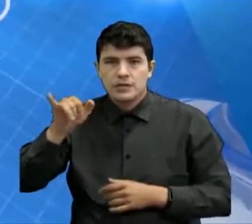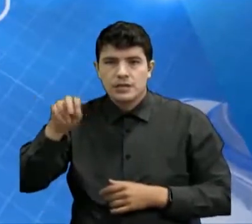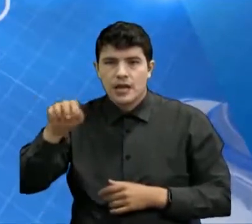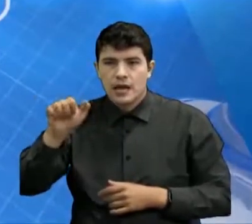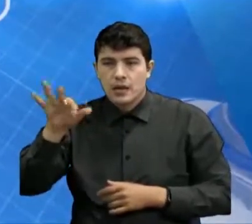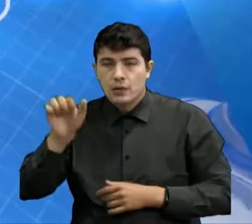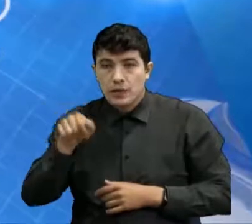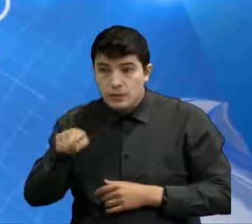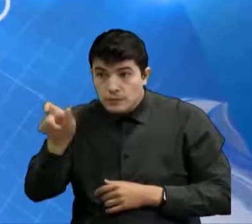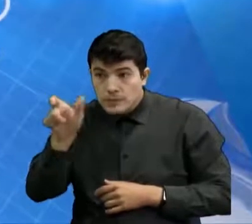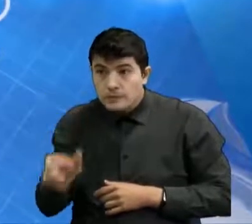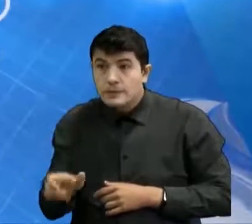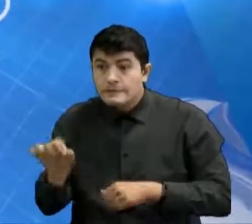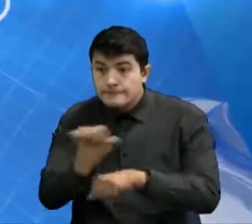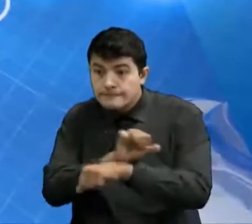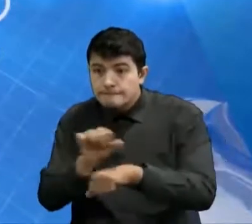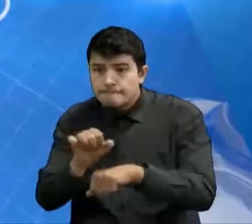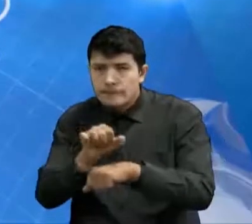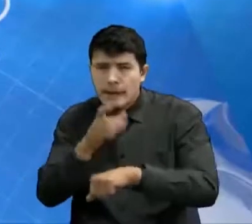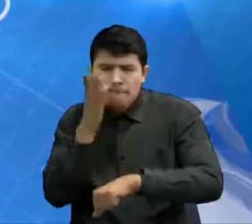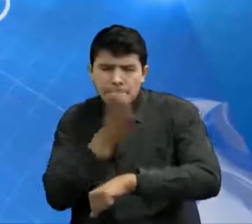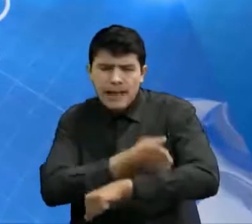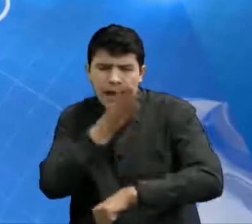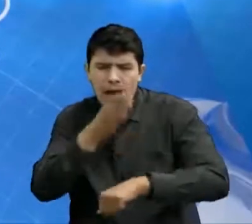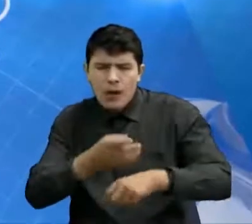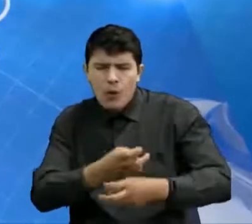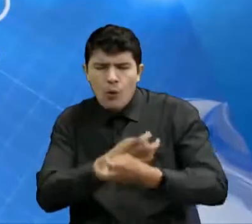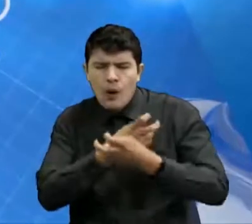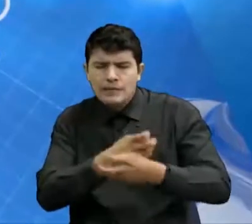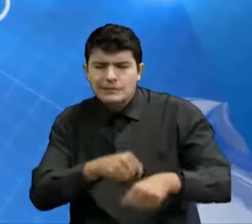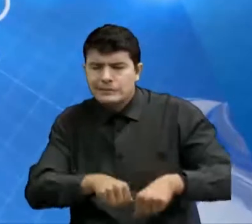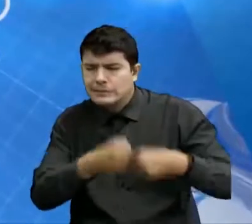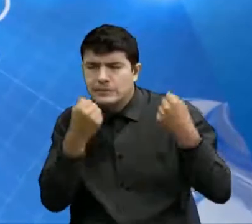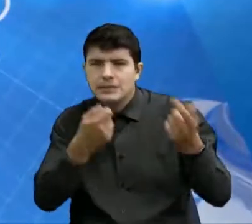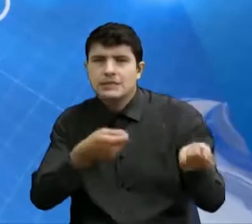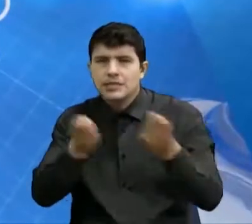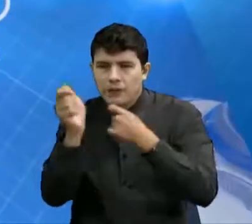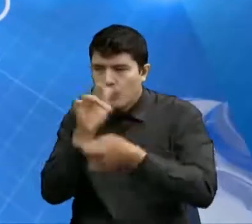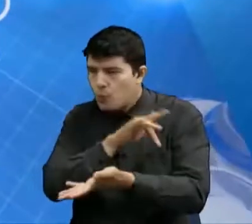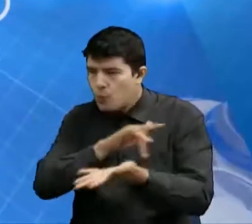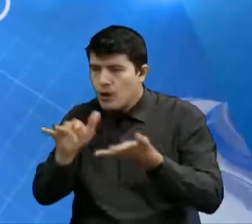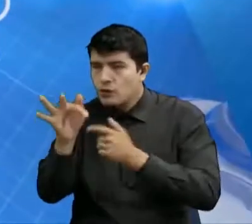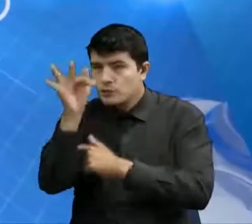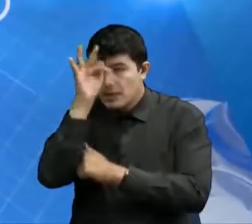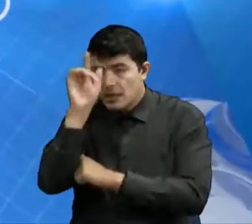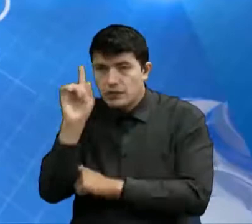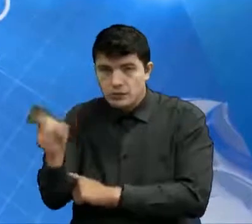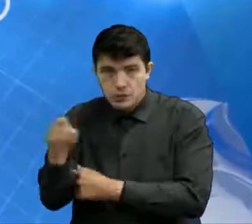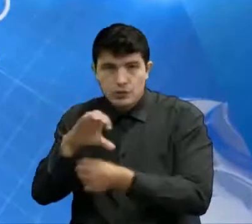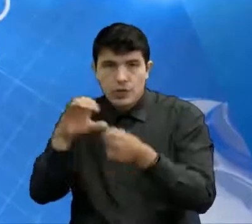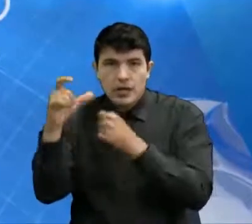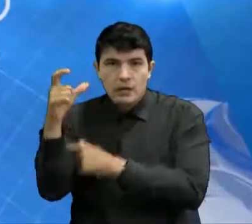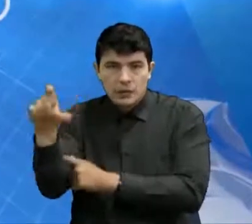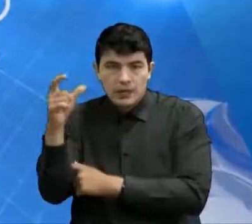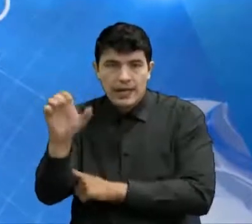centro asistencial más importante de la capital norte santandereana. Noticia en desarrollo a esta hora en Oriente Noticias. Ahí